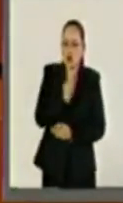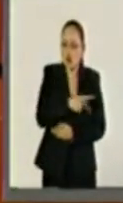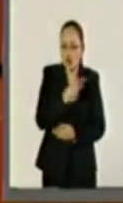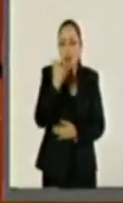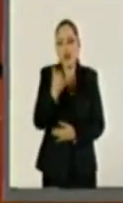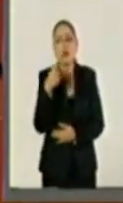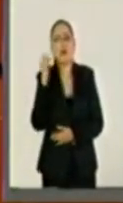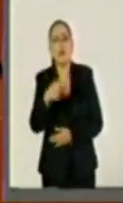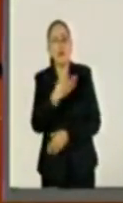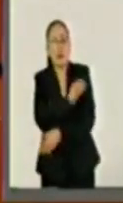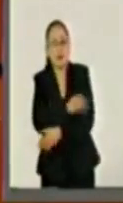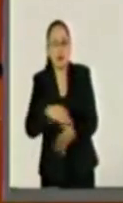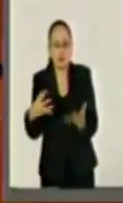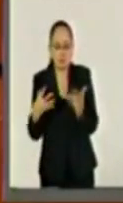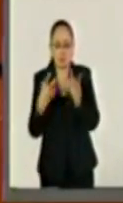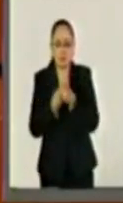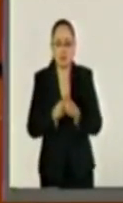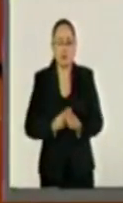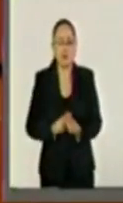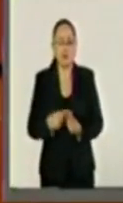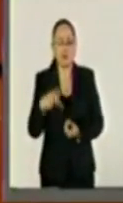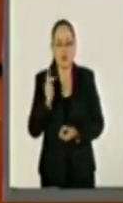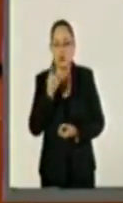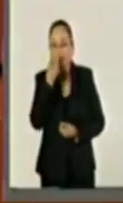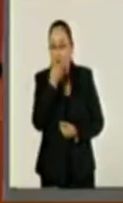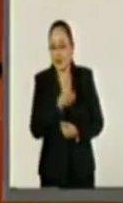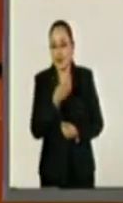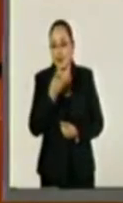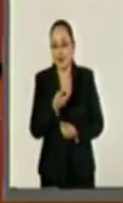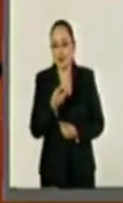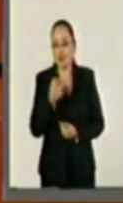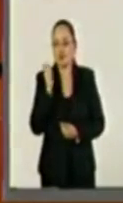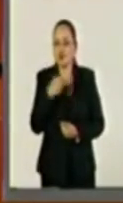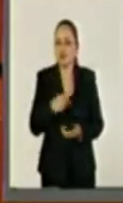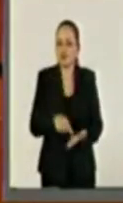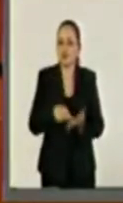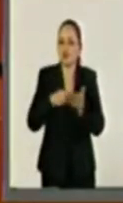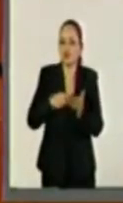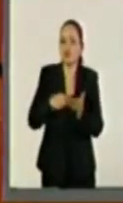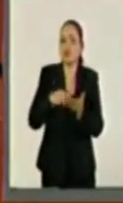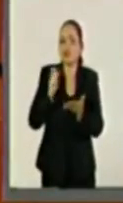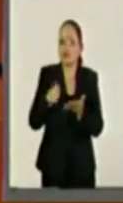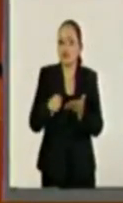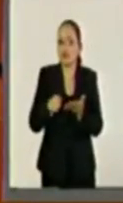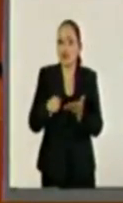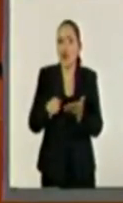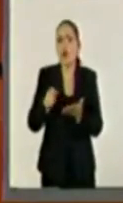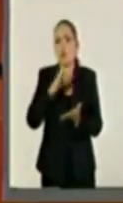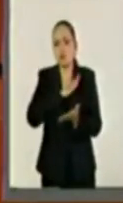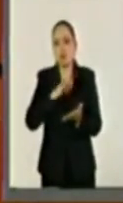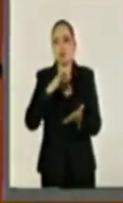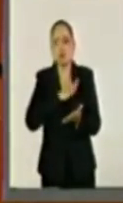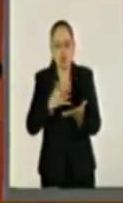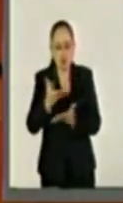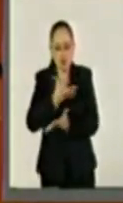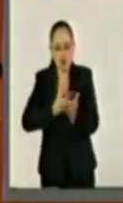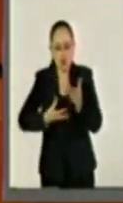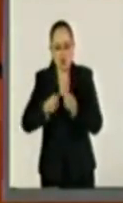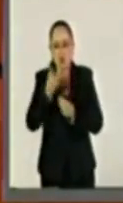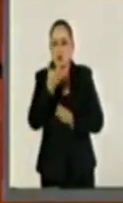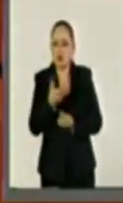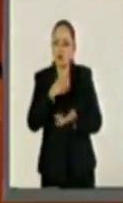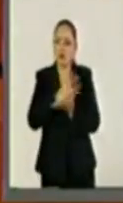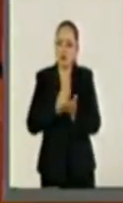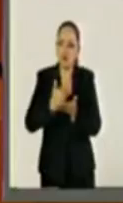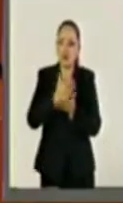familiar. Pero esta cualidad, la de ordenador, obedece a que más allá de la obtención del ingreso económico necesario